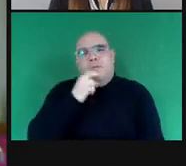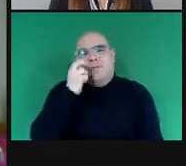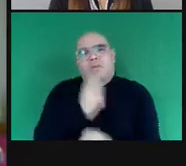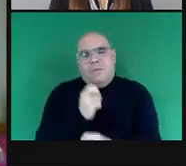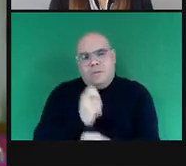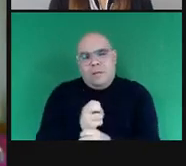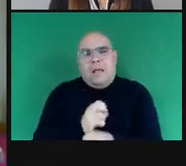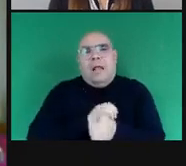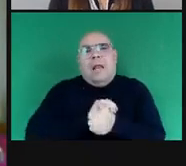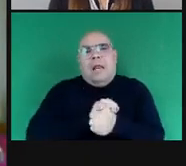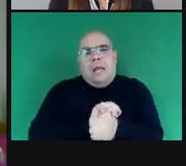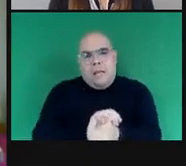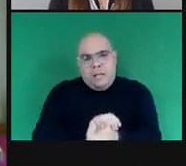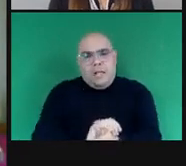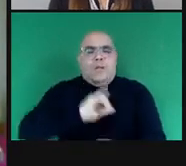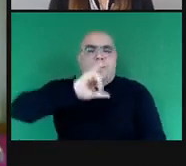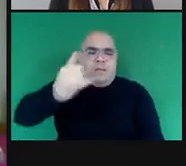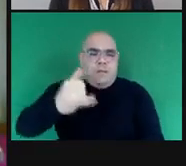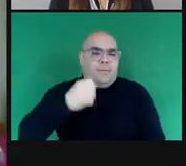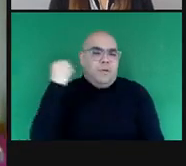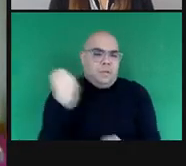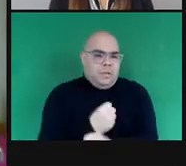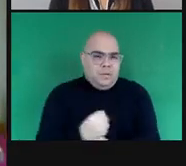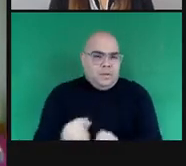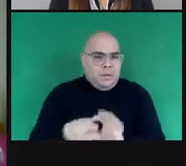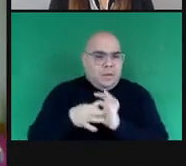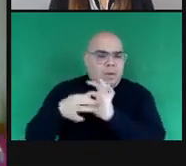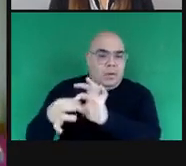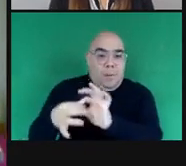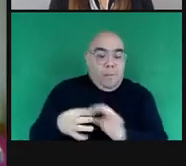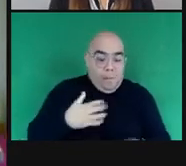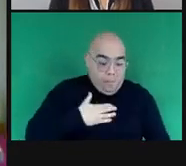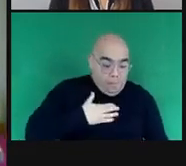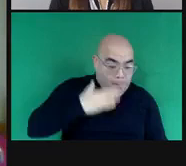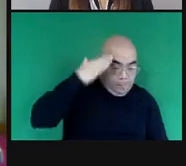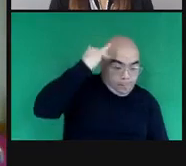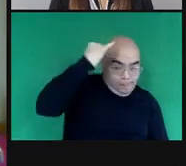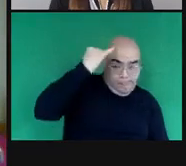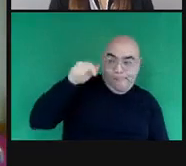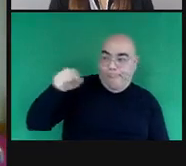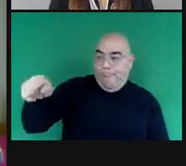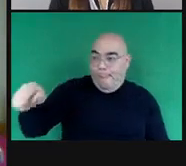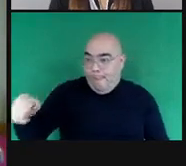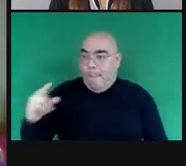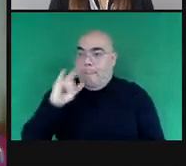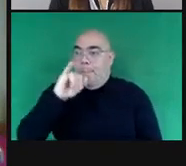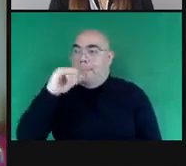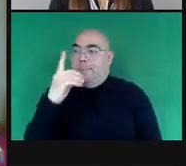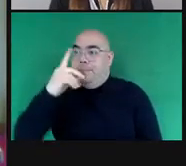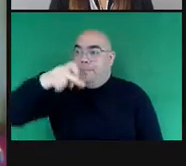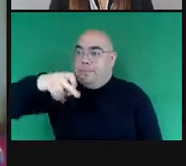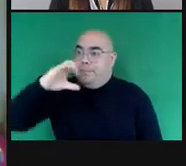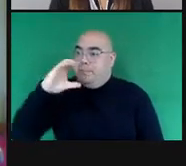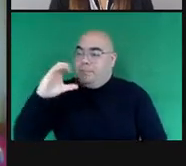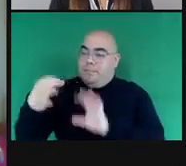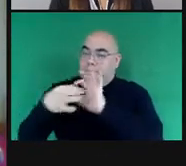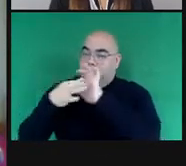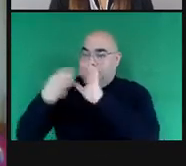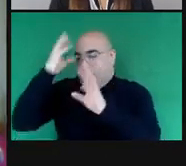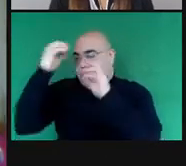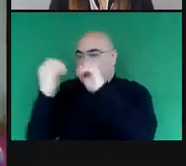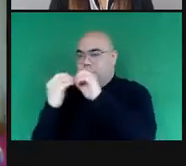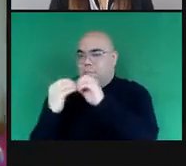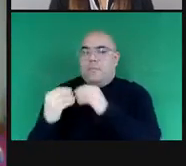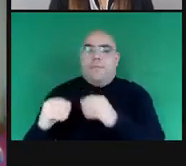pues trabajar juntos, podemos estar presentes en todo lado juntos. O sea, yo creo que tenemos que aceptar esas nuevas miradas